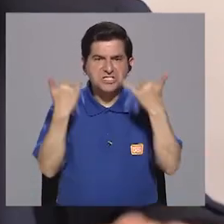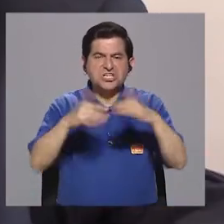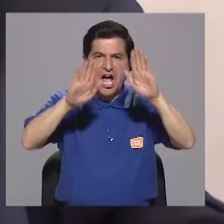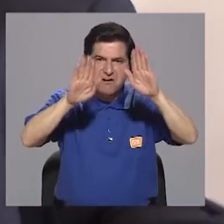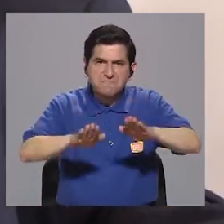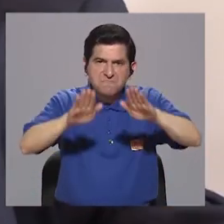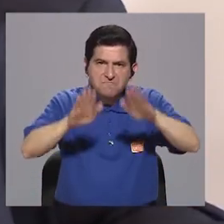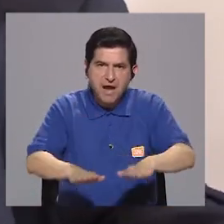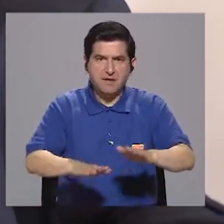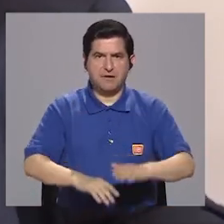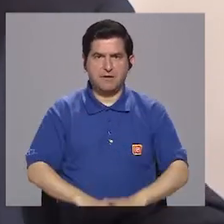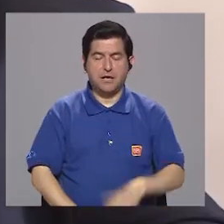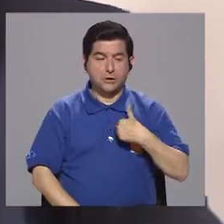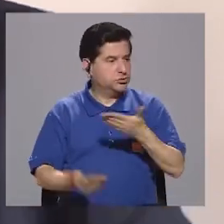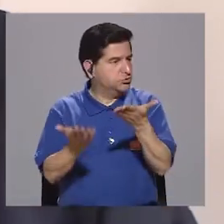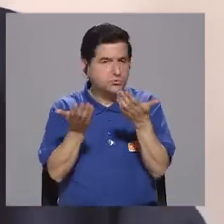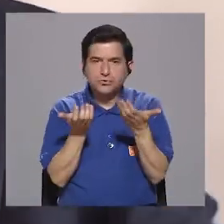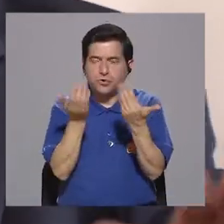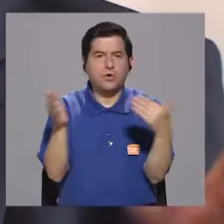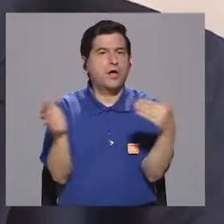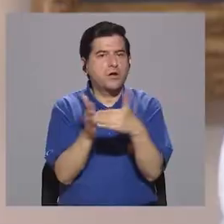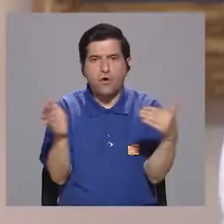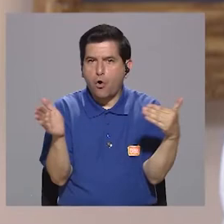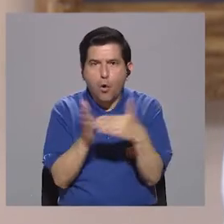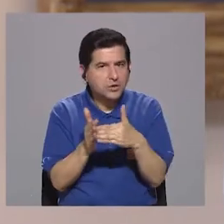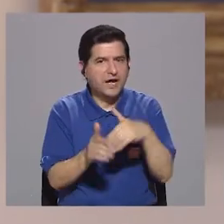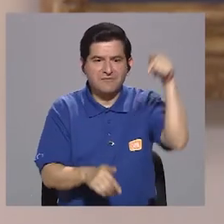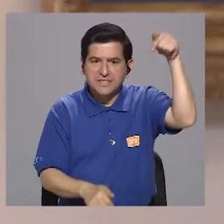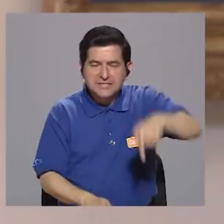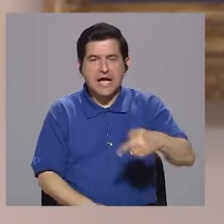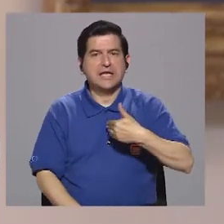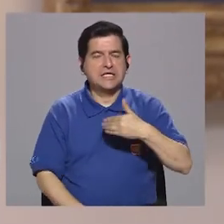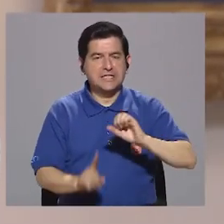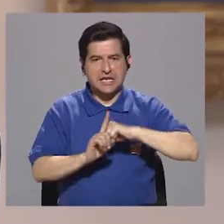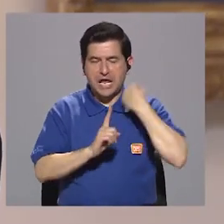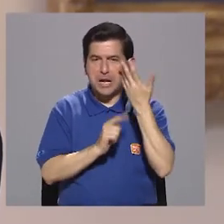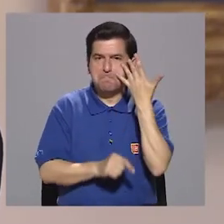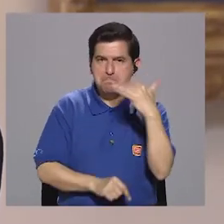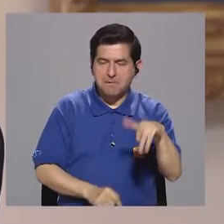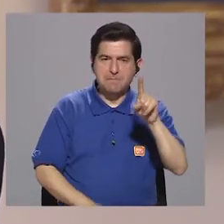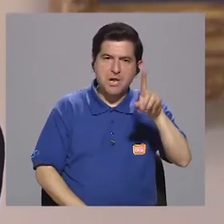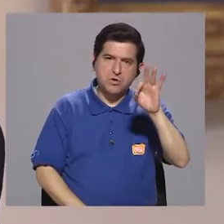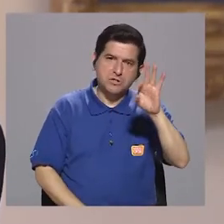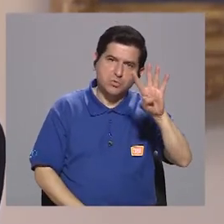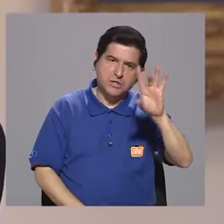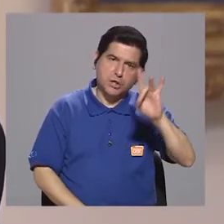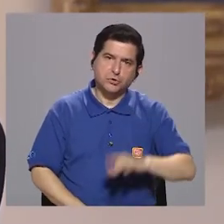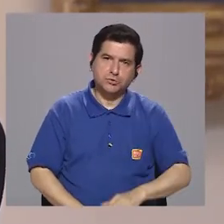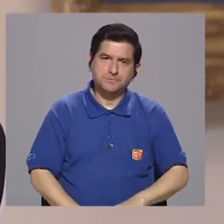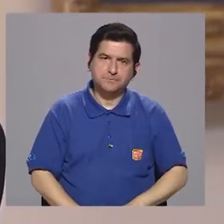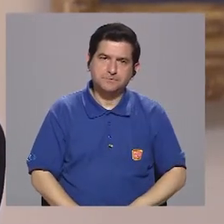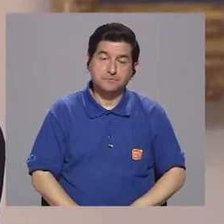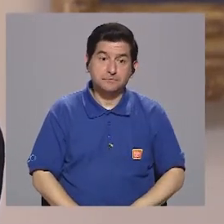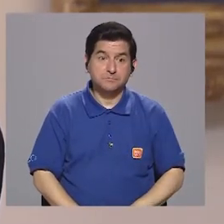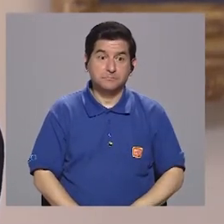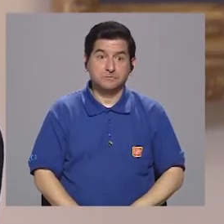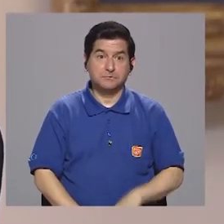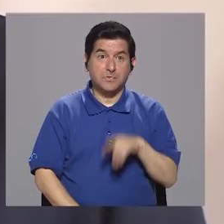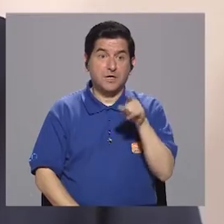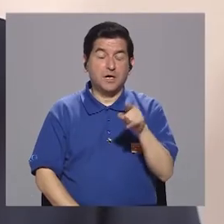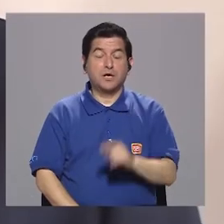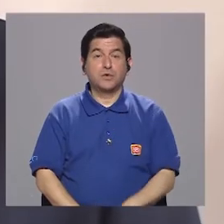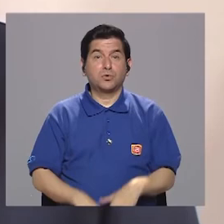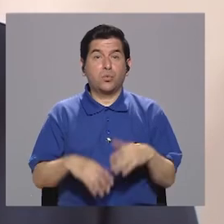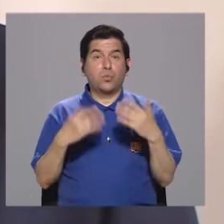bájele a eso, dice. No, es que yo no quiero que aquí volvamos a tener una cosa parecida a lo del 48. Y esa es una